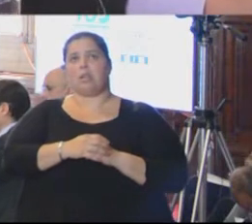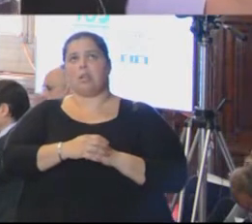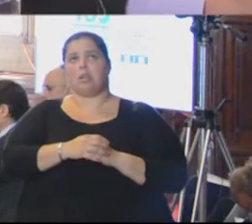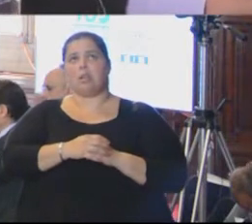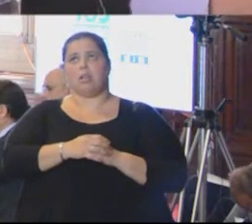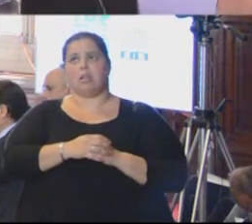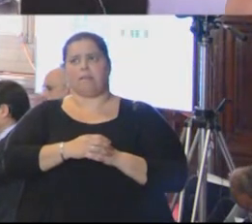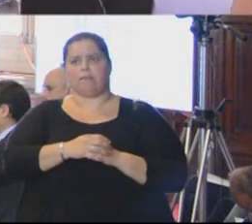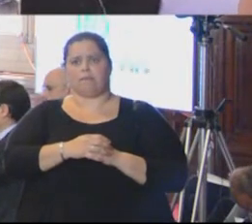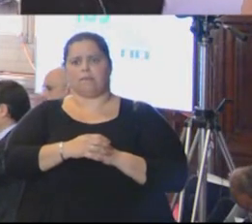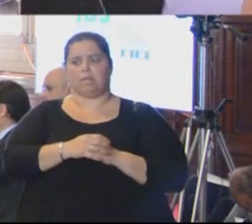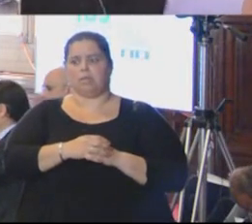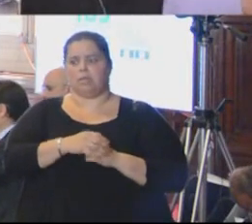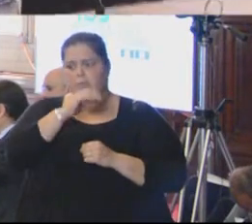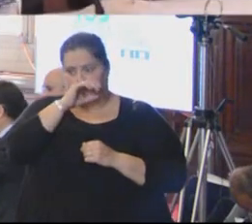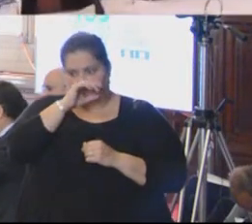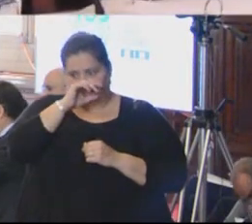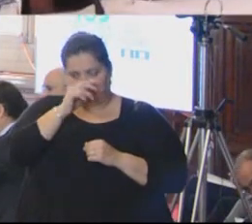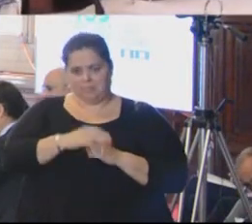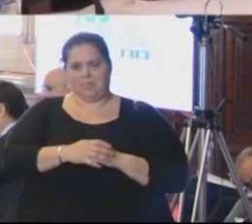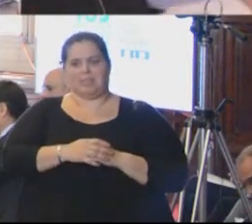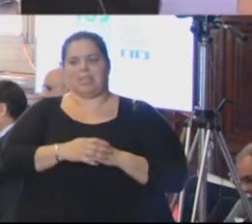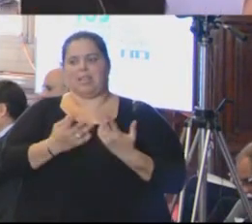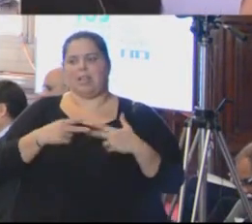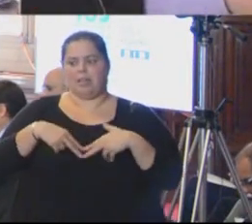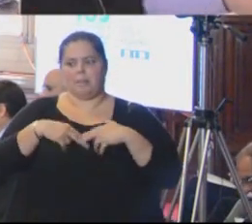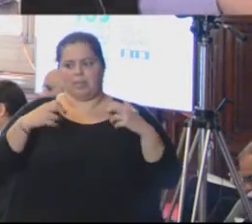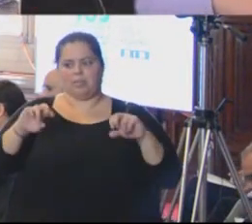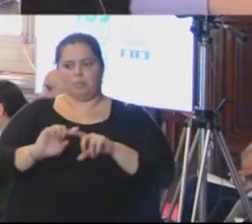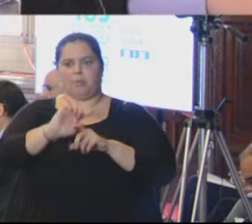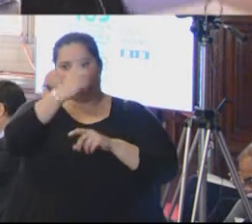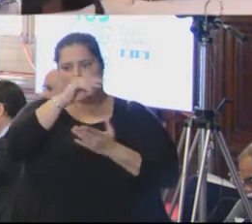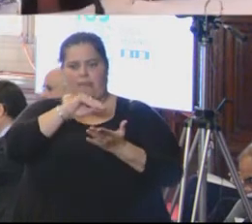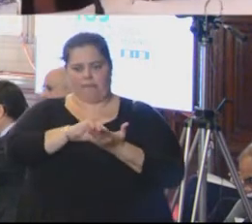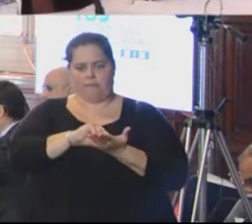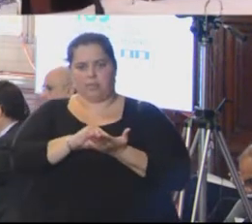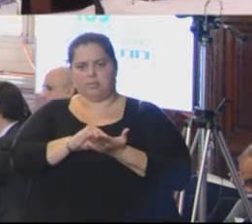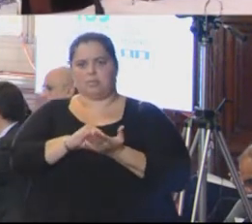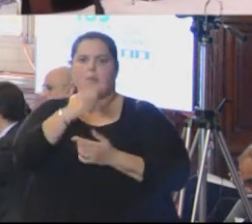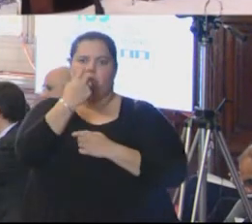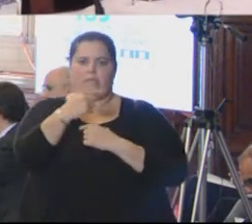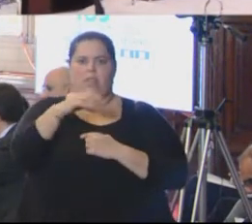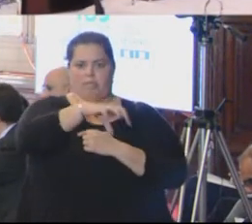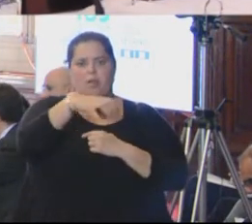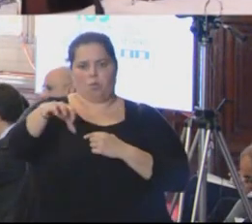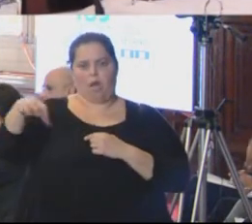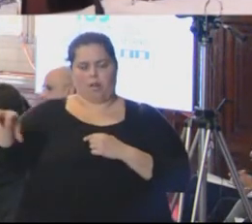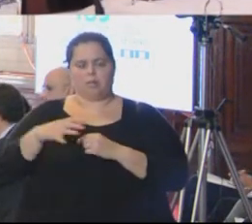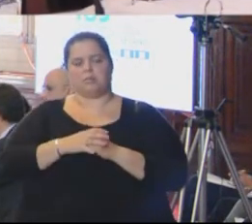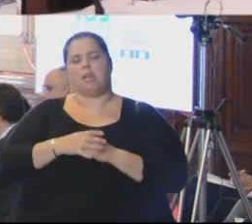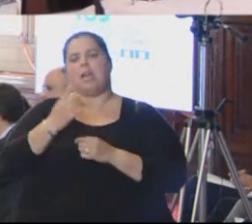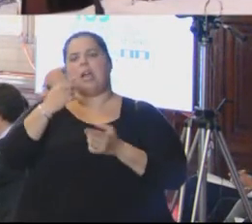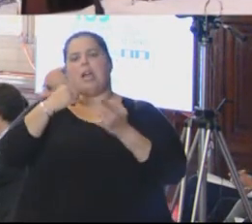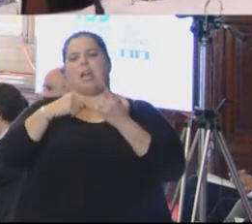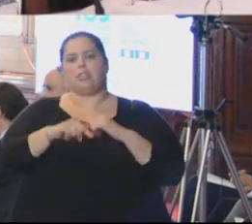investigativa llega por primera vez, como en el caso de Argelia Cauca, Colombia Huila, San Miguel Putumayo, por mencionar algunos. Esperamos, miembros de